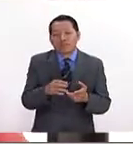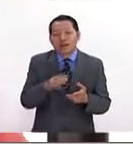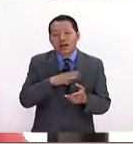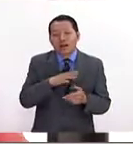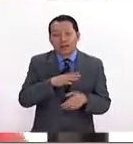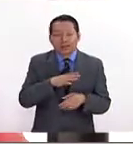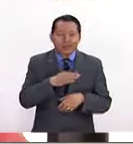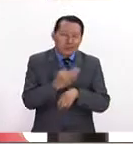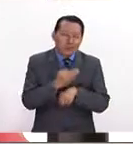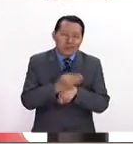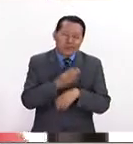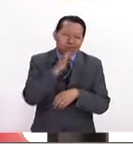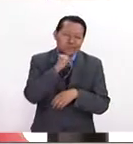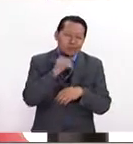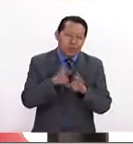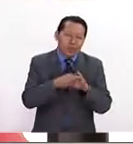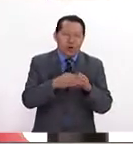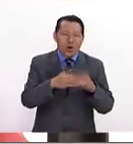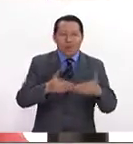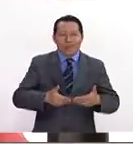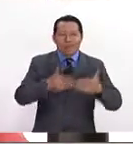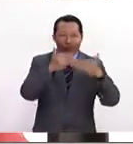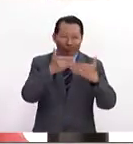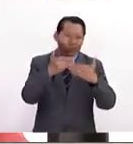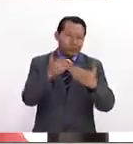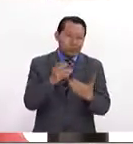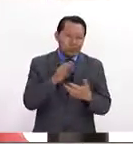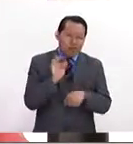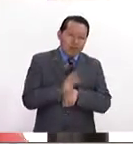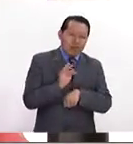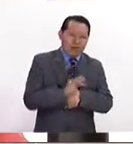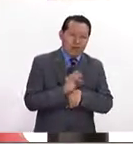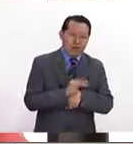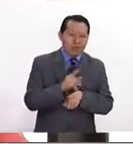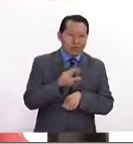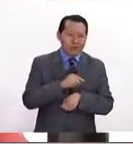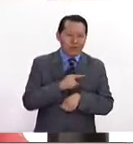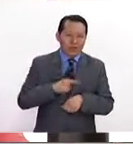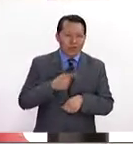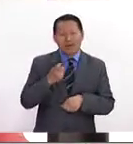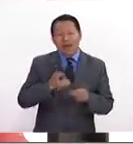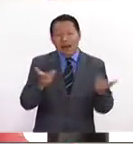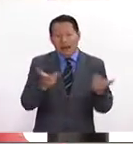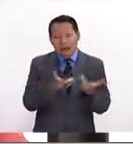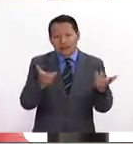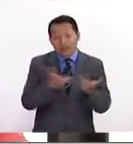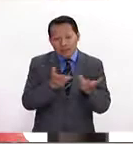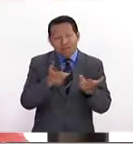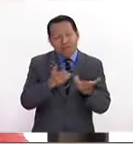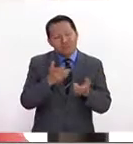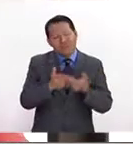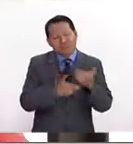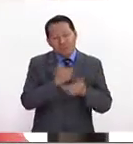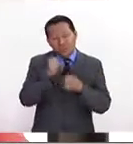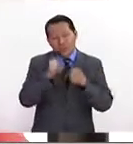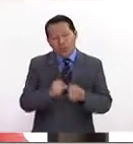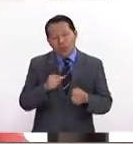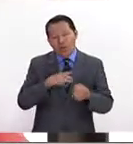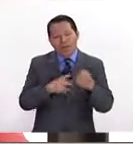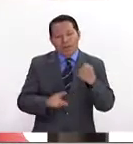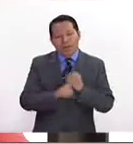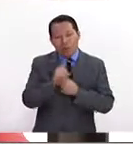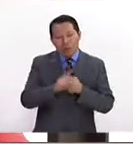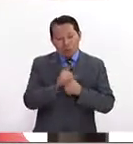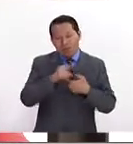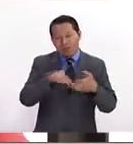levantar muros, ser proteccionista, aislarse del mundo. Quien lleve ese tipo de prácticas pues está condenado a tener problemas en